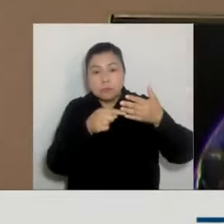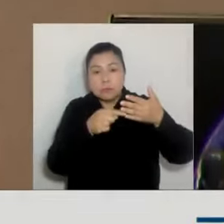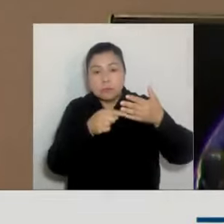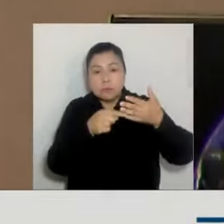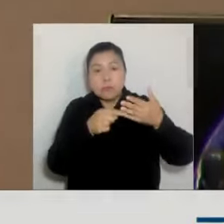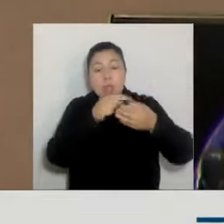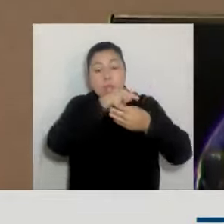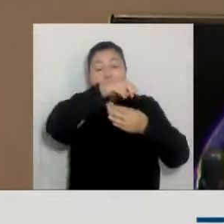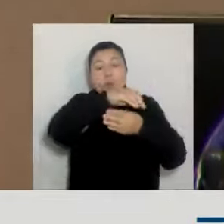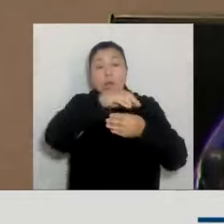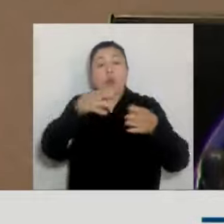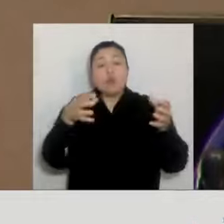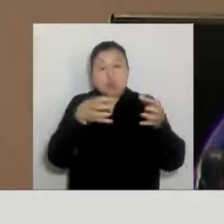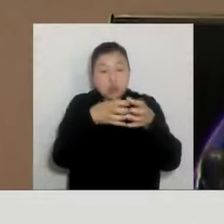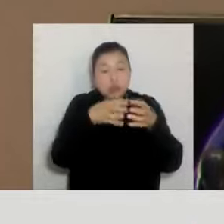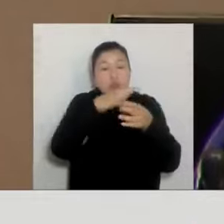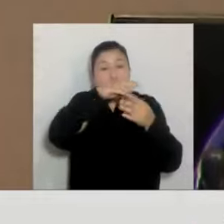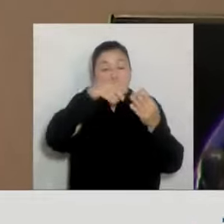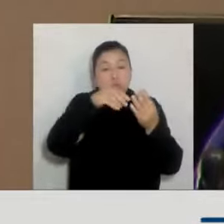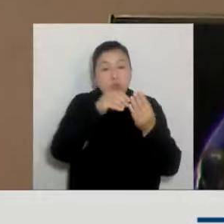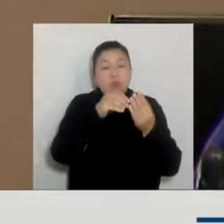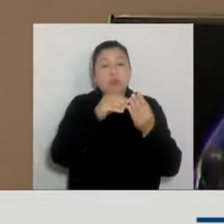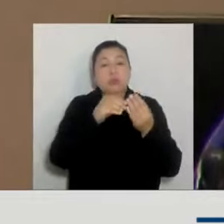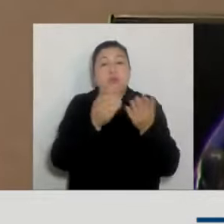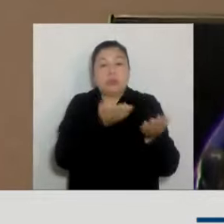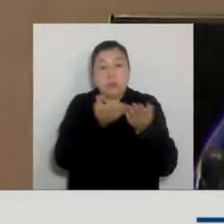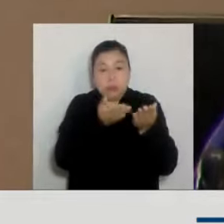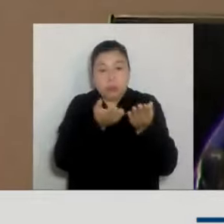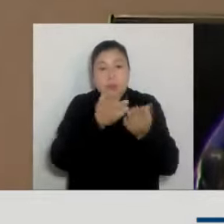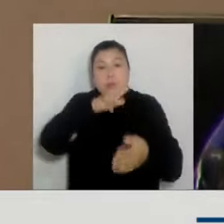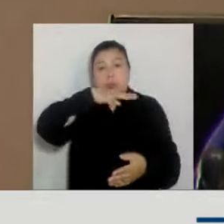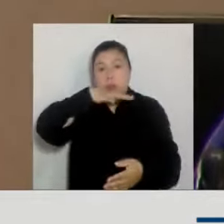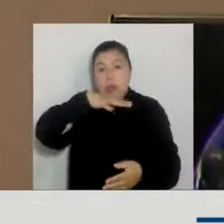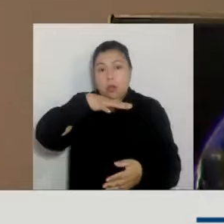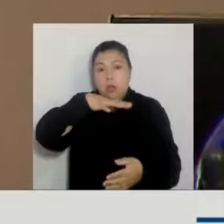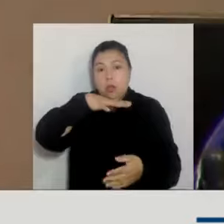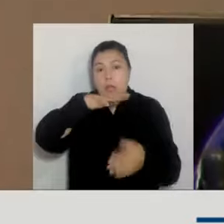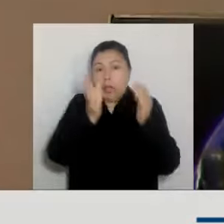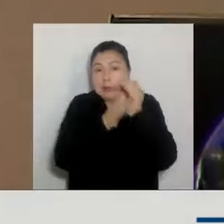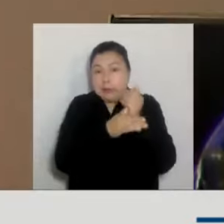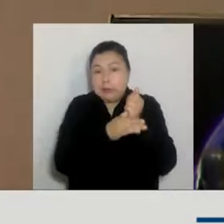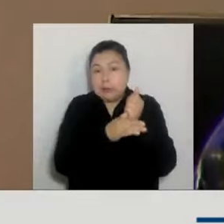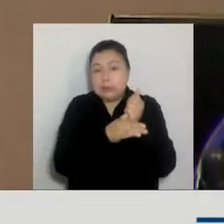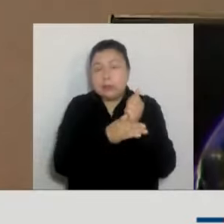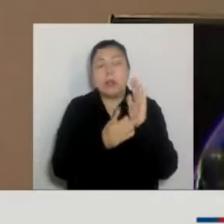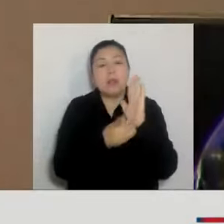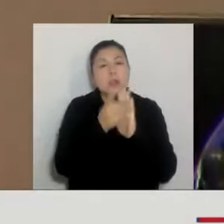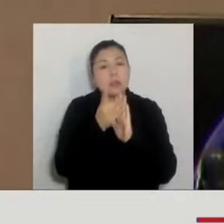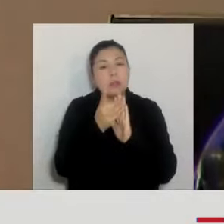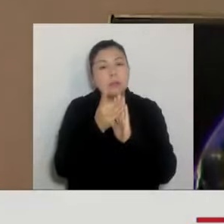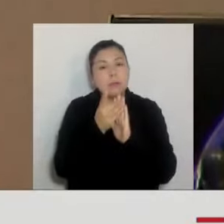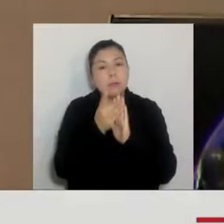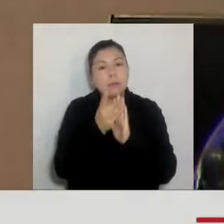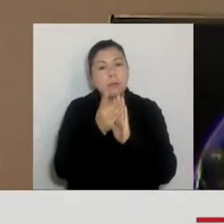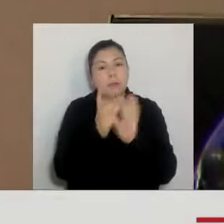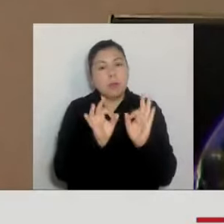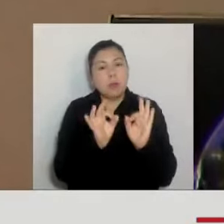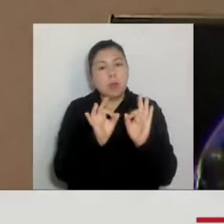que funcionan en torno al agua que entrampan el desarrollo normal de muchas